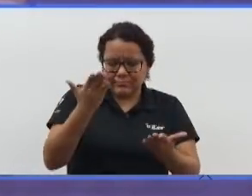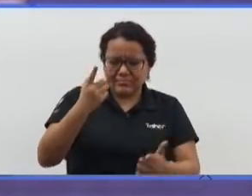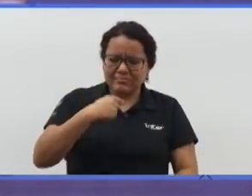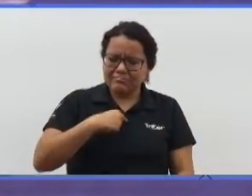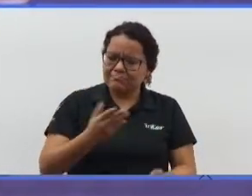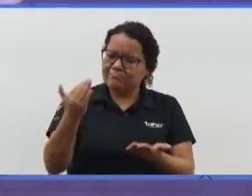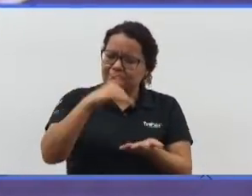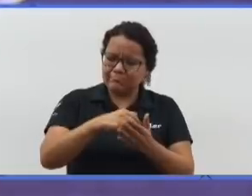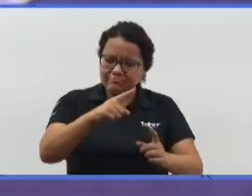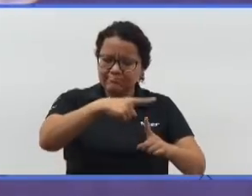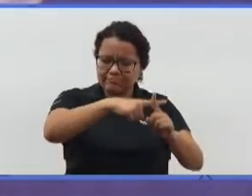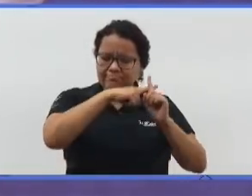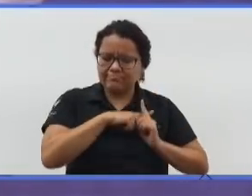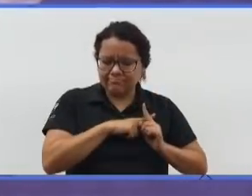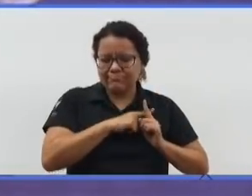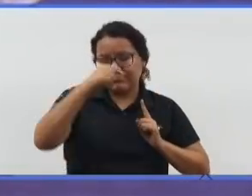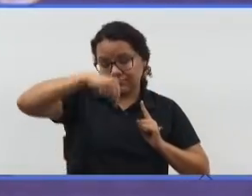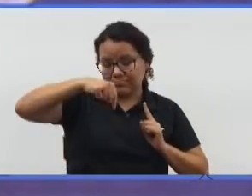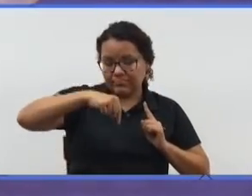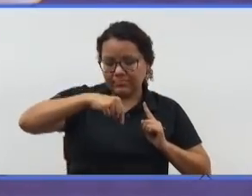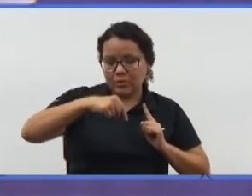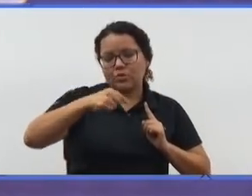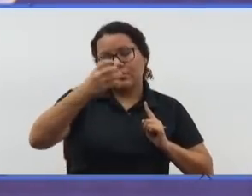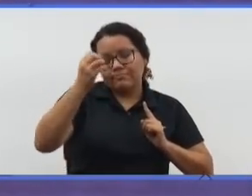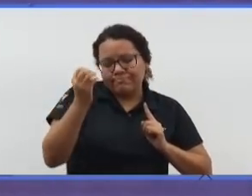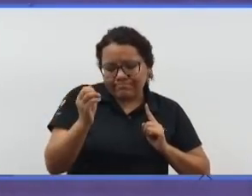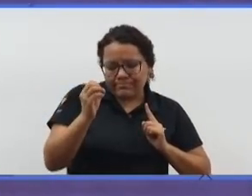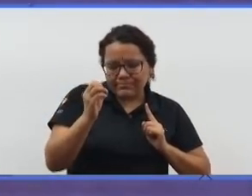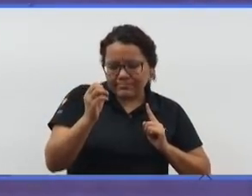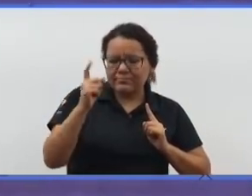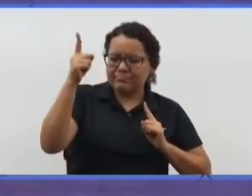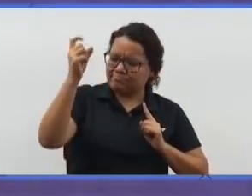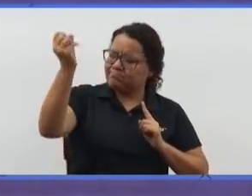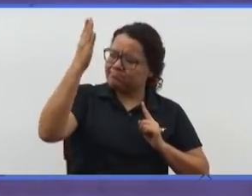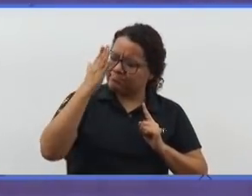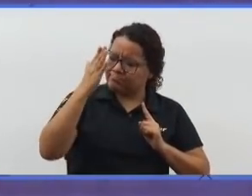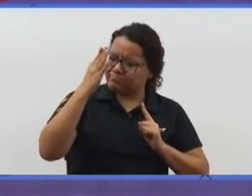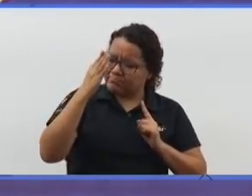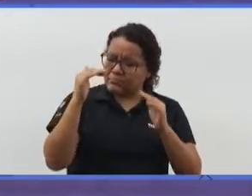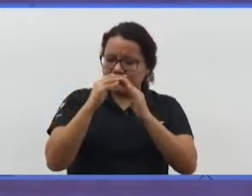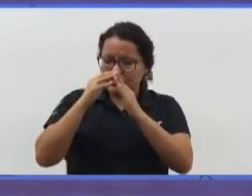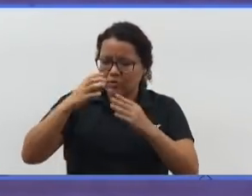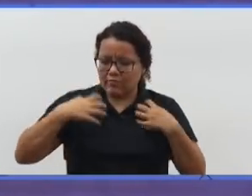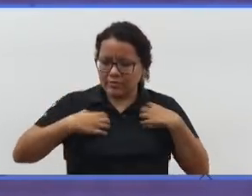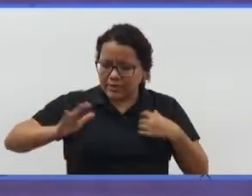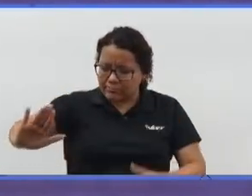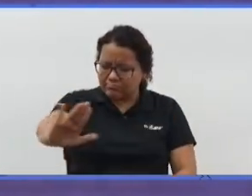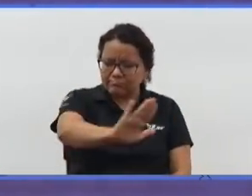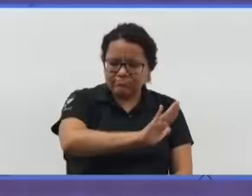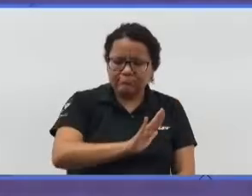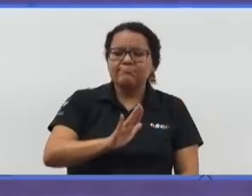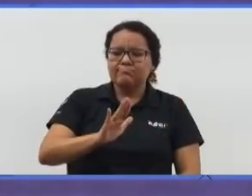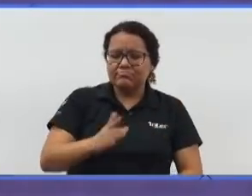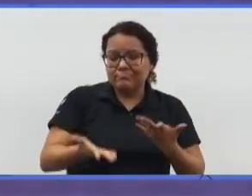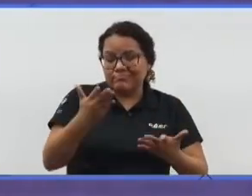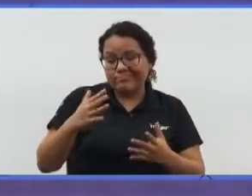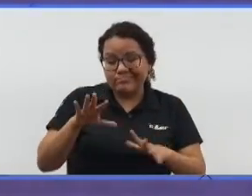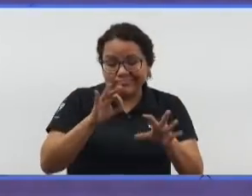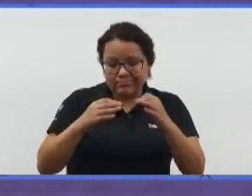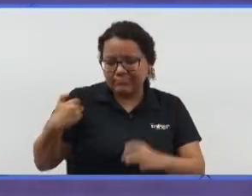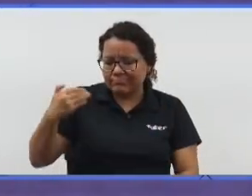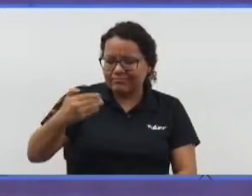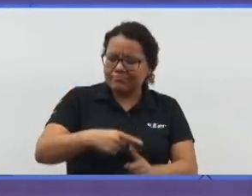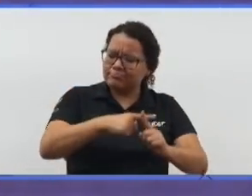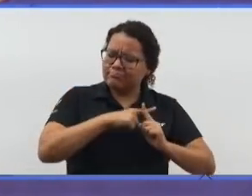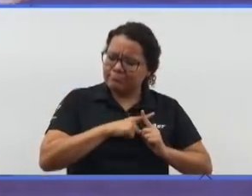nacer de nuevo hoy aquí en tu casa y vas a confirmar esto también en la vida de nuestros hermanos que llevamos tal vez años aquí y